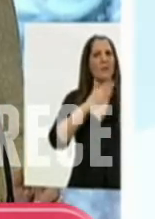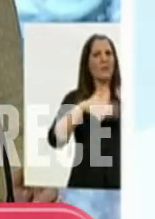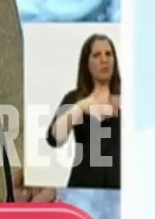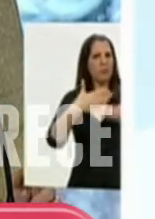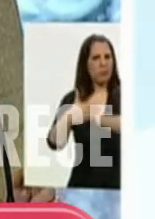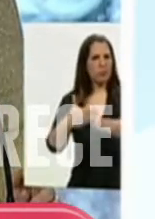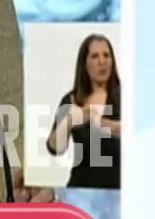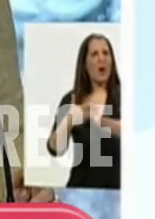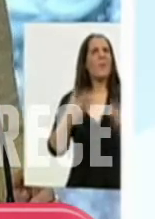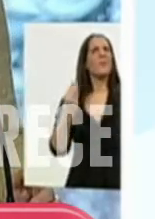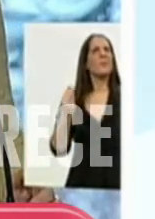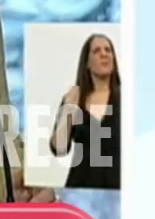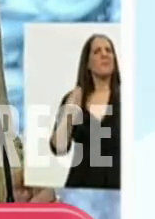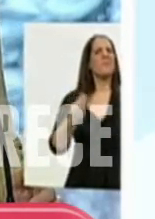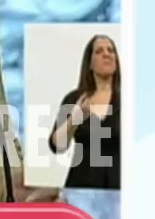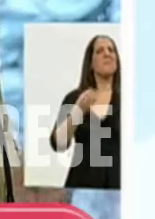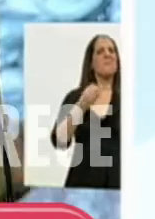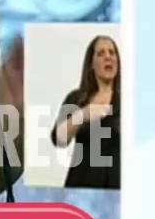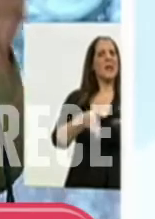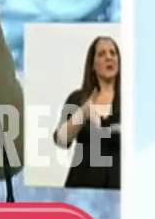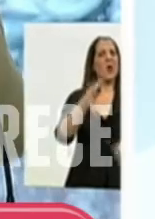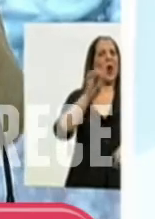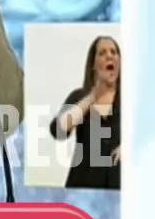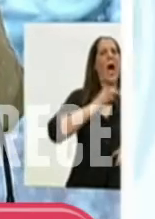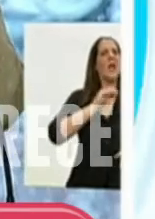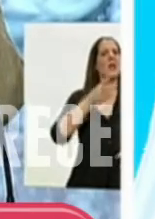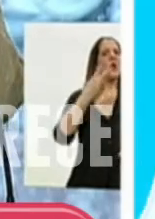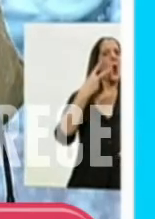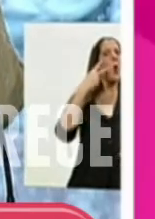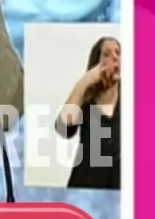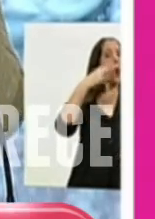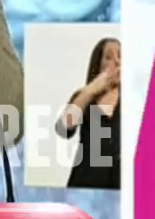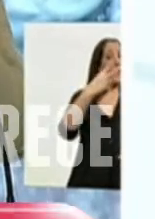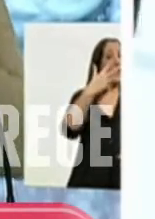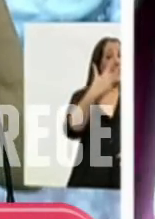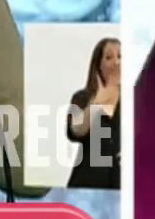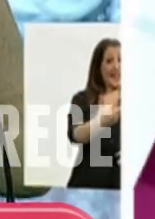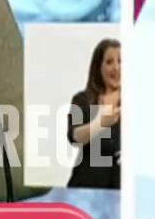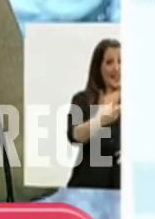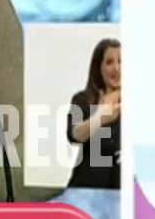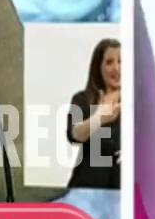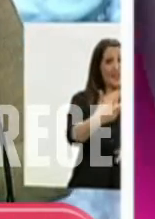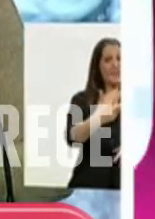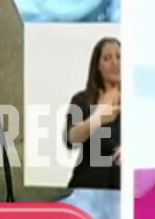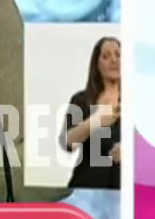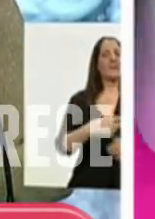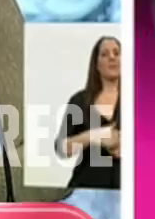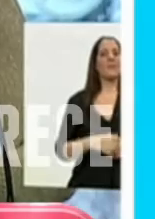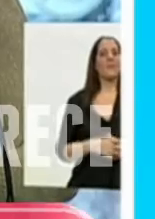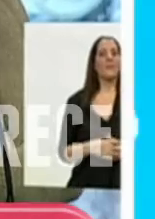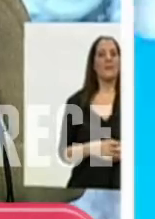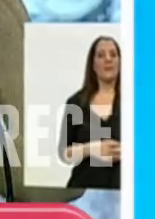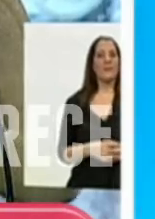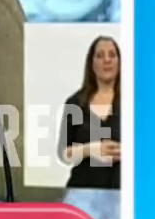antes que a Bonadío le sacaran la causa de Sur, él ya la tenía prácticamente esto comprobado en las pruebas que había tomado, está comprobado